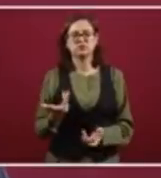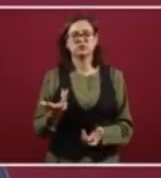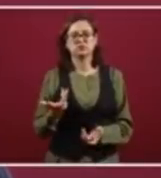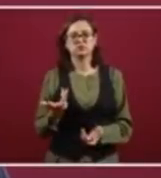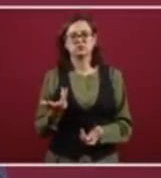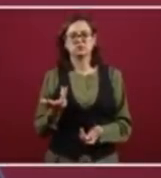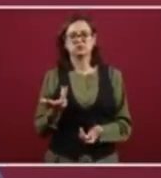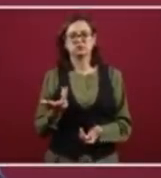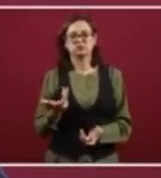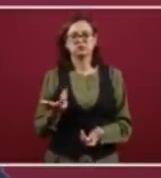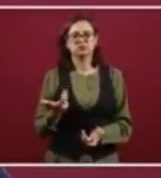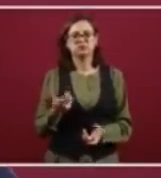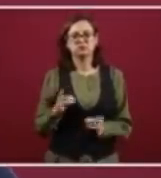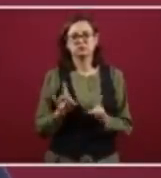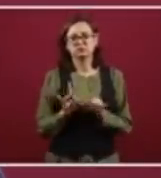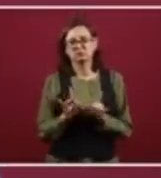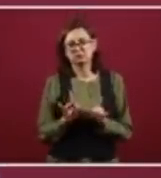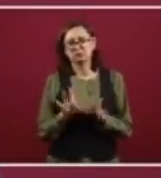de